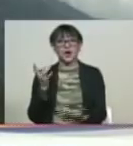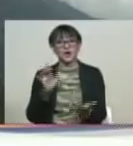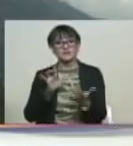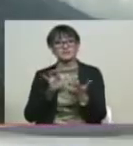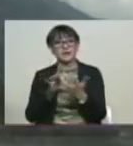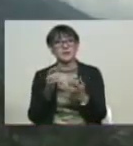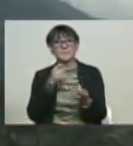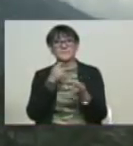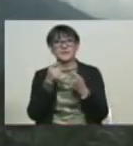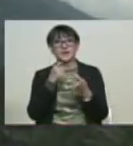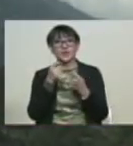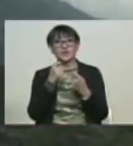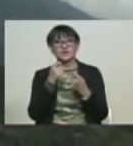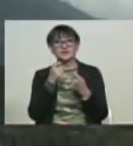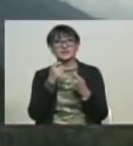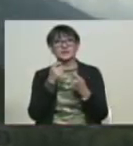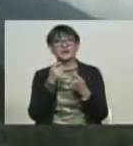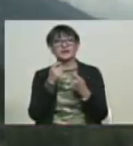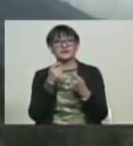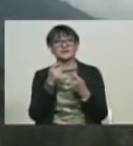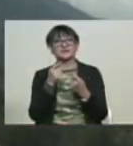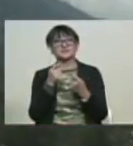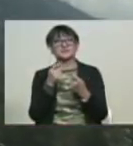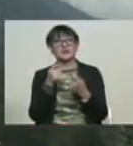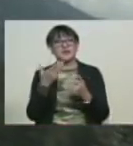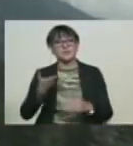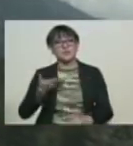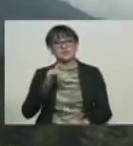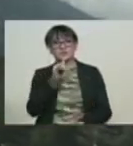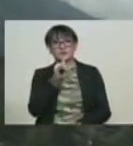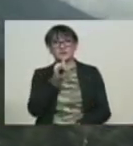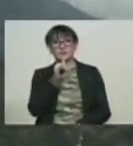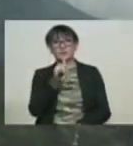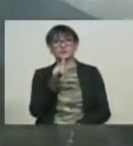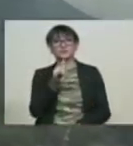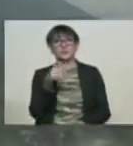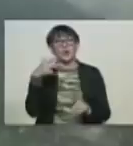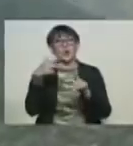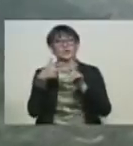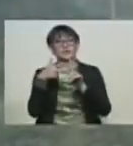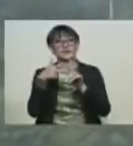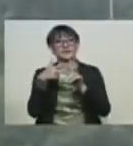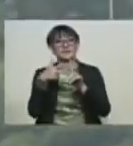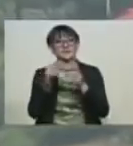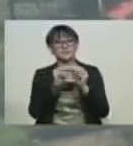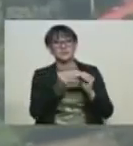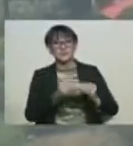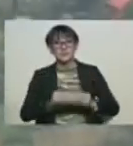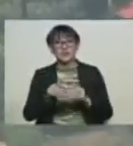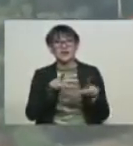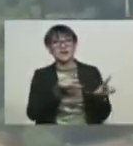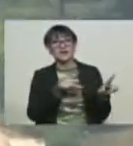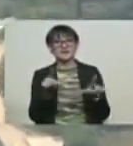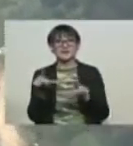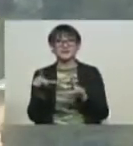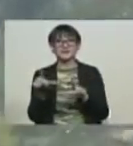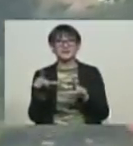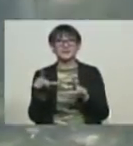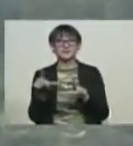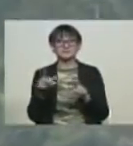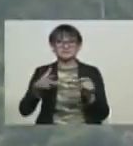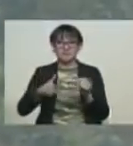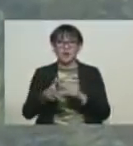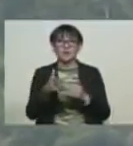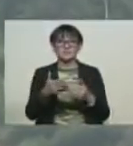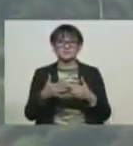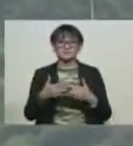a la periodista mientras nos dirigimos al set para importantes anuncios desde el Hotel Humboldt, restaurado, recuperado,